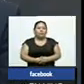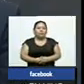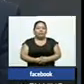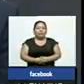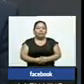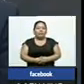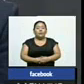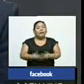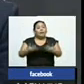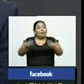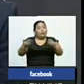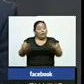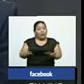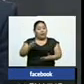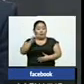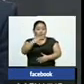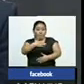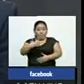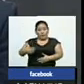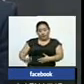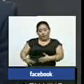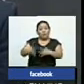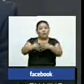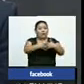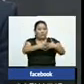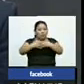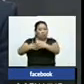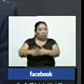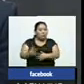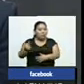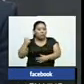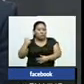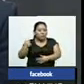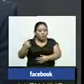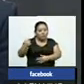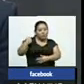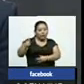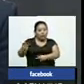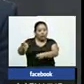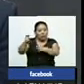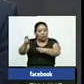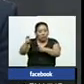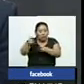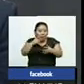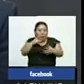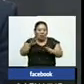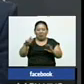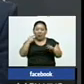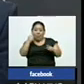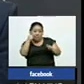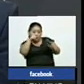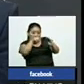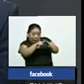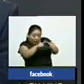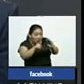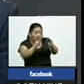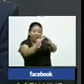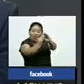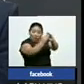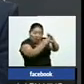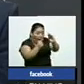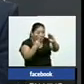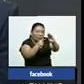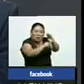Y al parecer el presidente de los Estados Unidos, Donald Trump, ha ignorado las denuncias de hacinamiento e insalubridad sobre los centros de